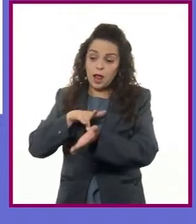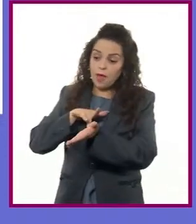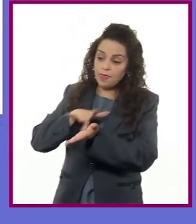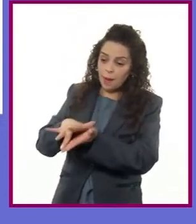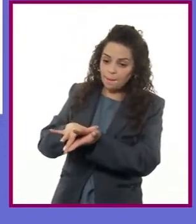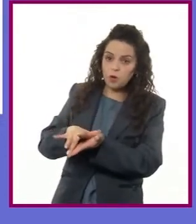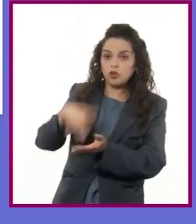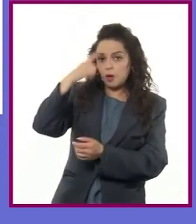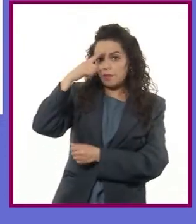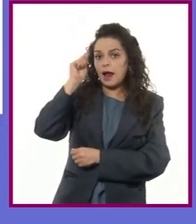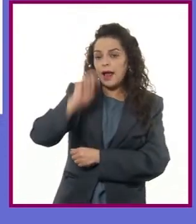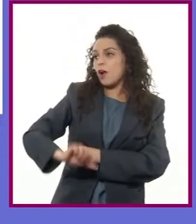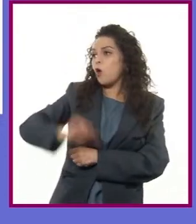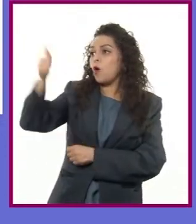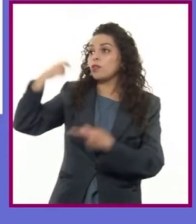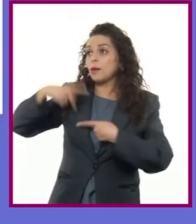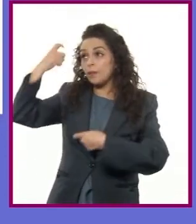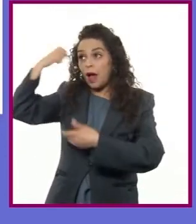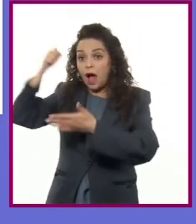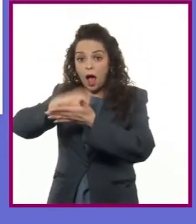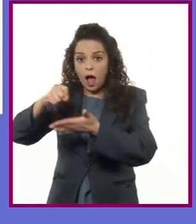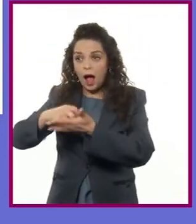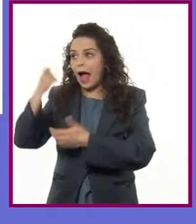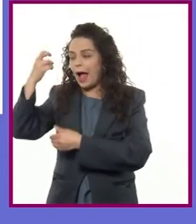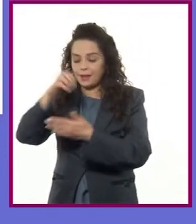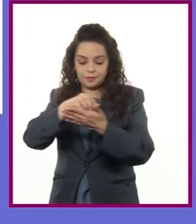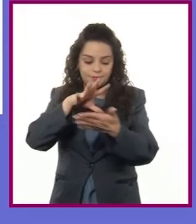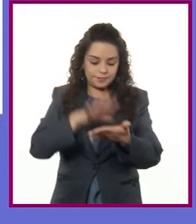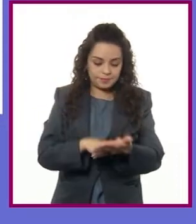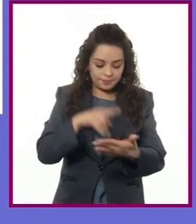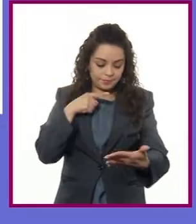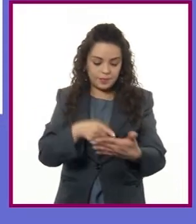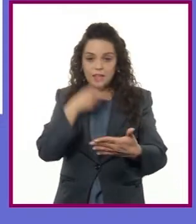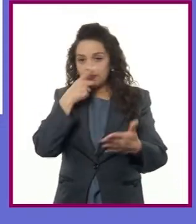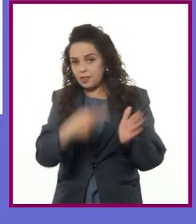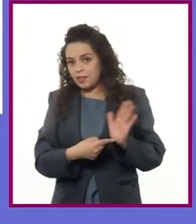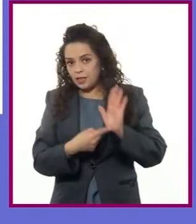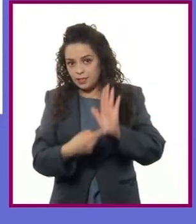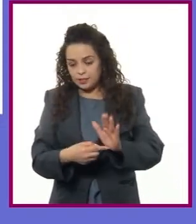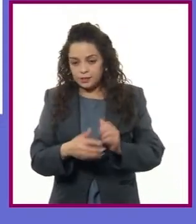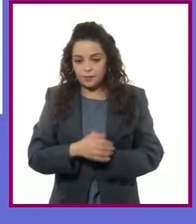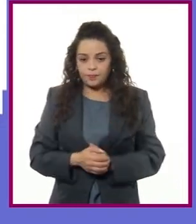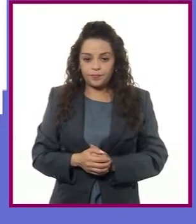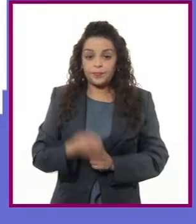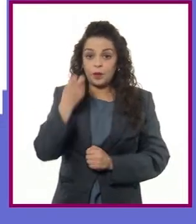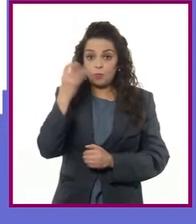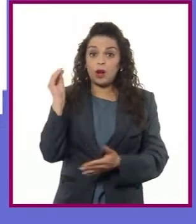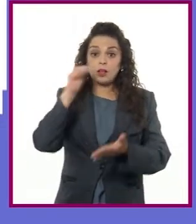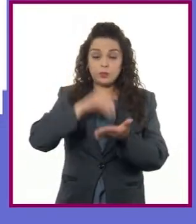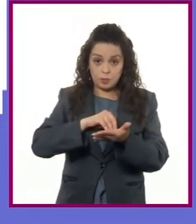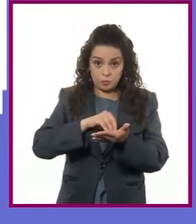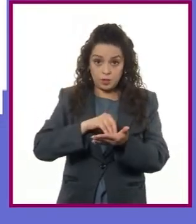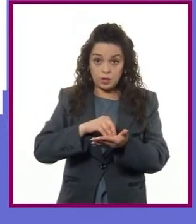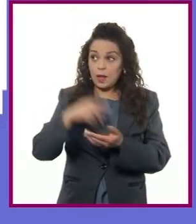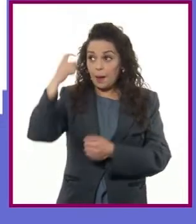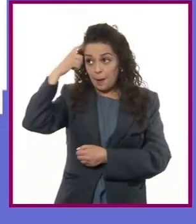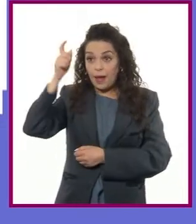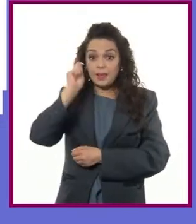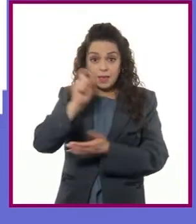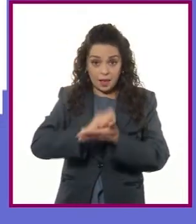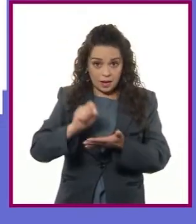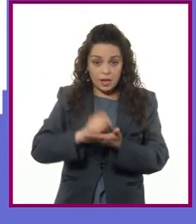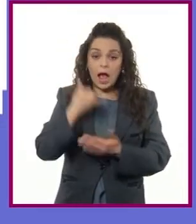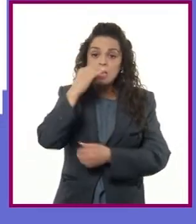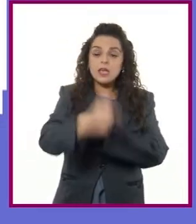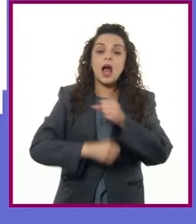otros autores. Por lo general, al citar una obra, se indica además de su autor, el año en que se publicó,